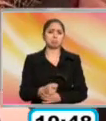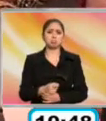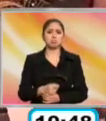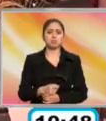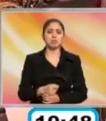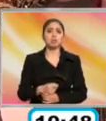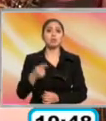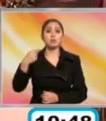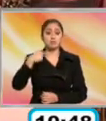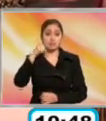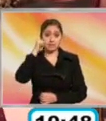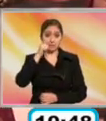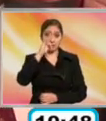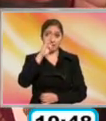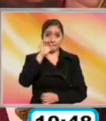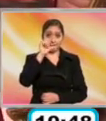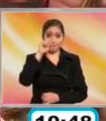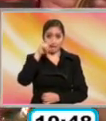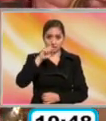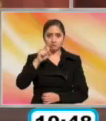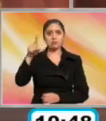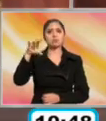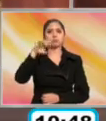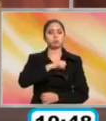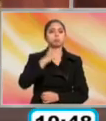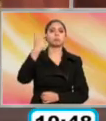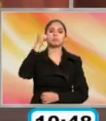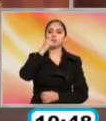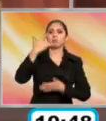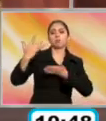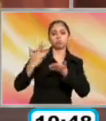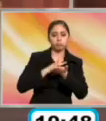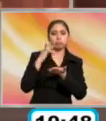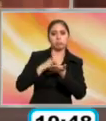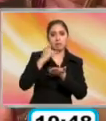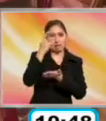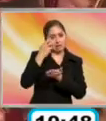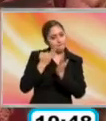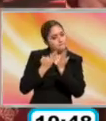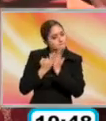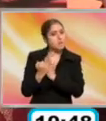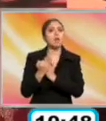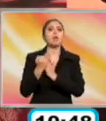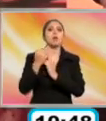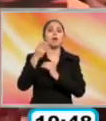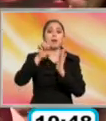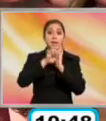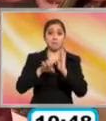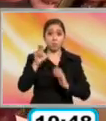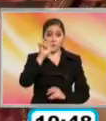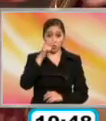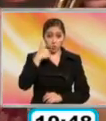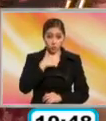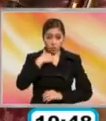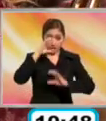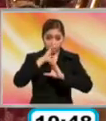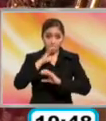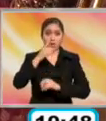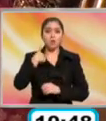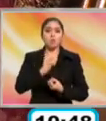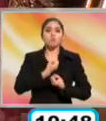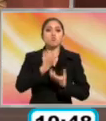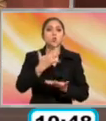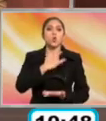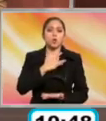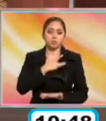Mis fans siempre han sido como muy leales, muy fieles, y yo creo que eso es lo que cuenta, ¿no? También uno hacerlo de verdad con el corazón. Oye, pero ¿y cómo